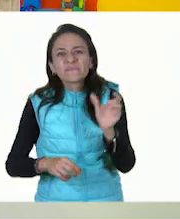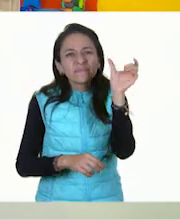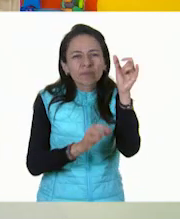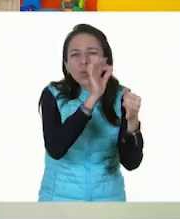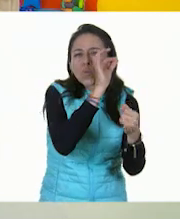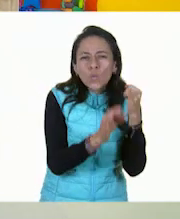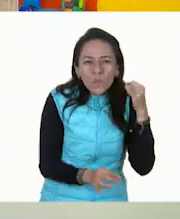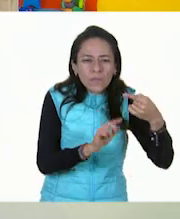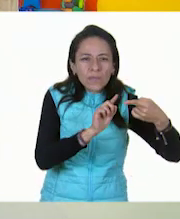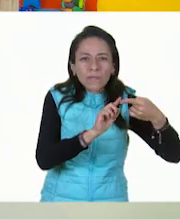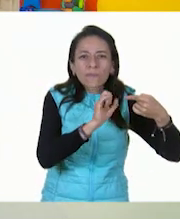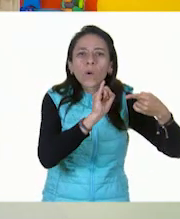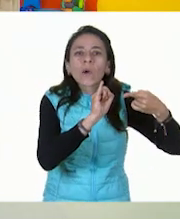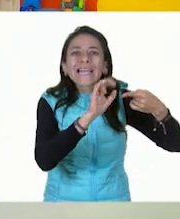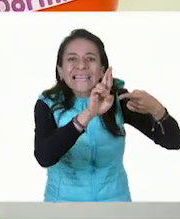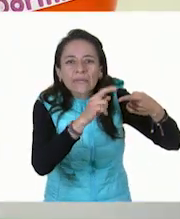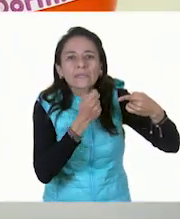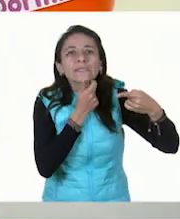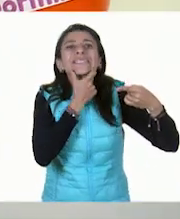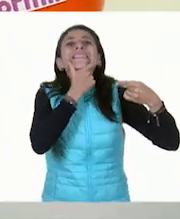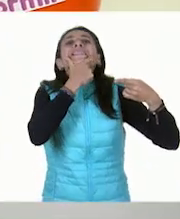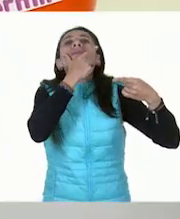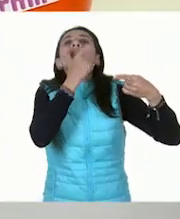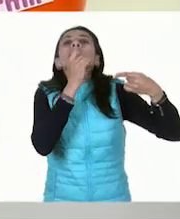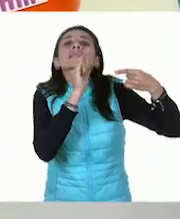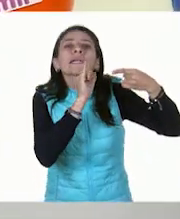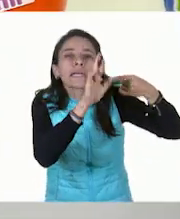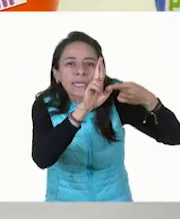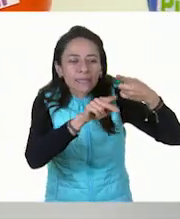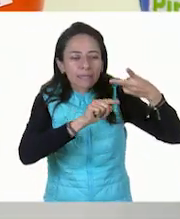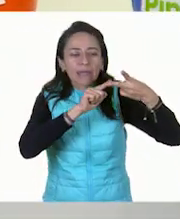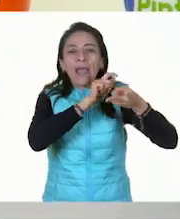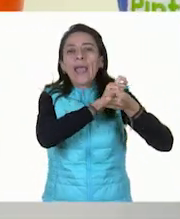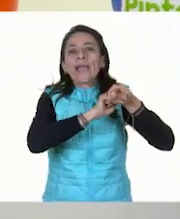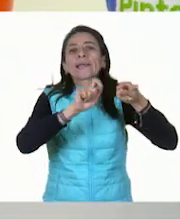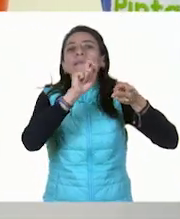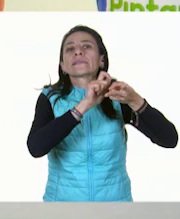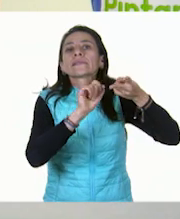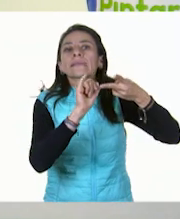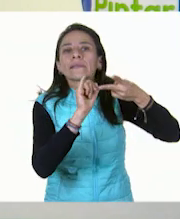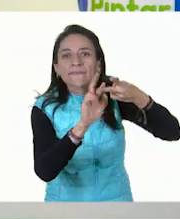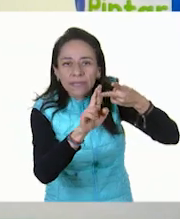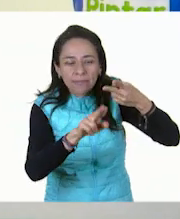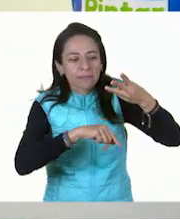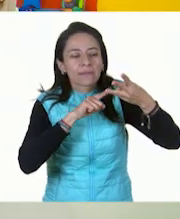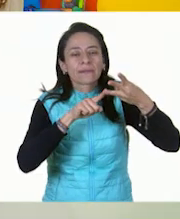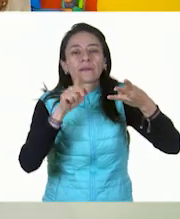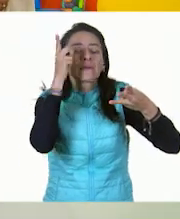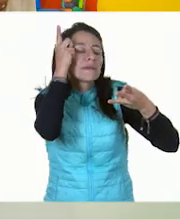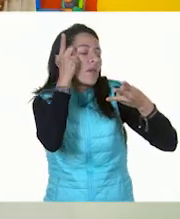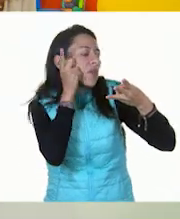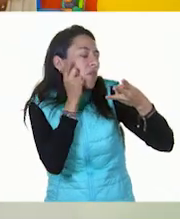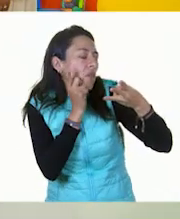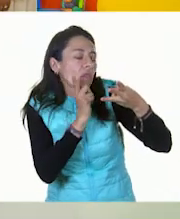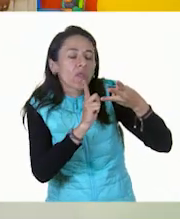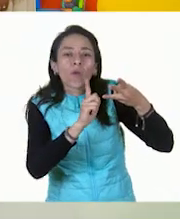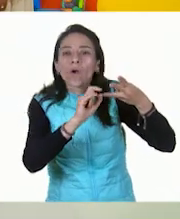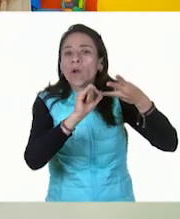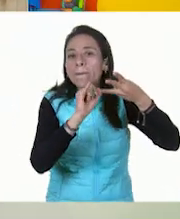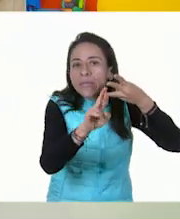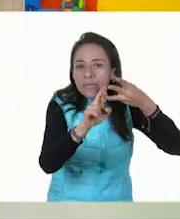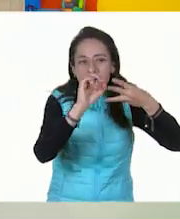ir, sonreír, ajá, escribir y dormir. Muy bien.